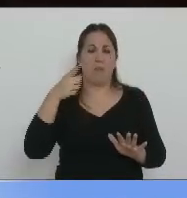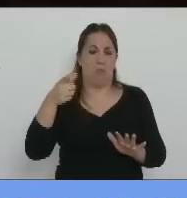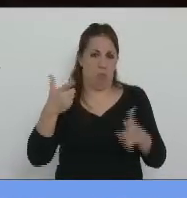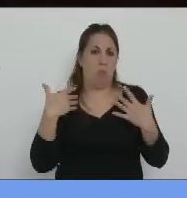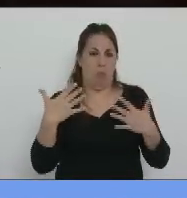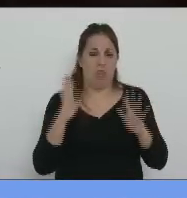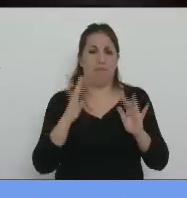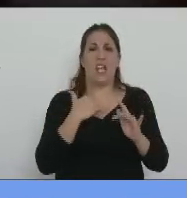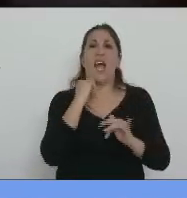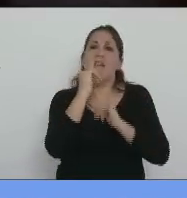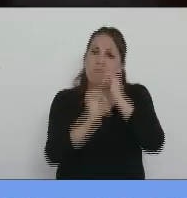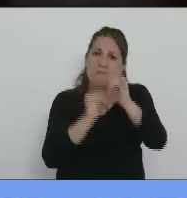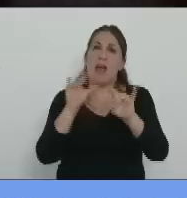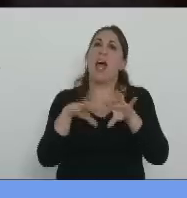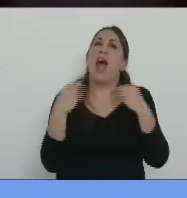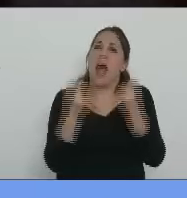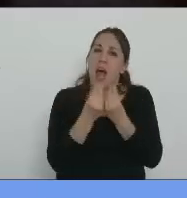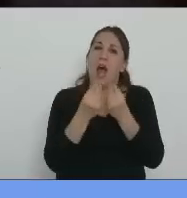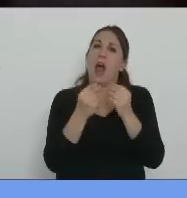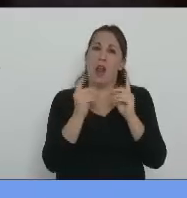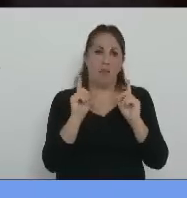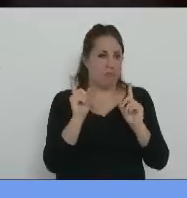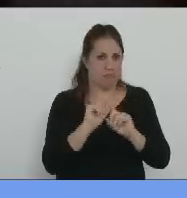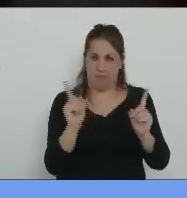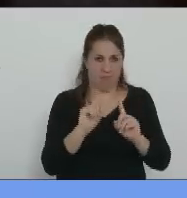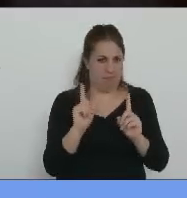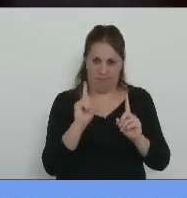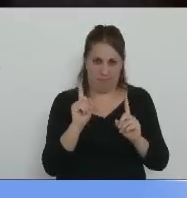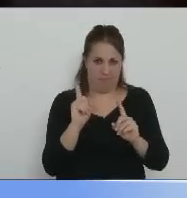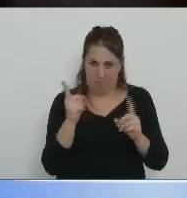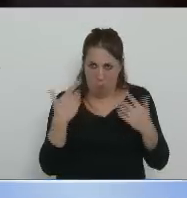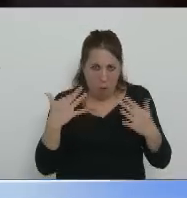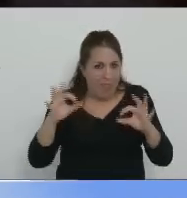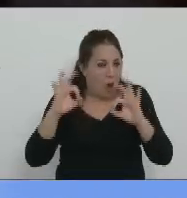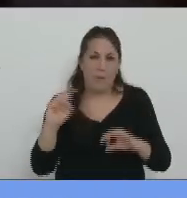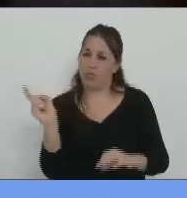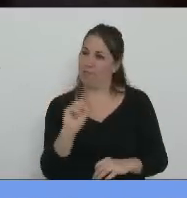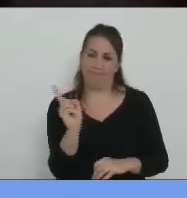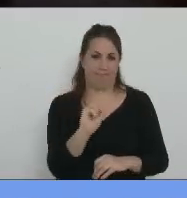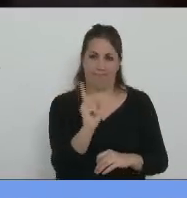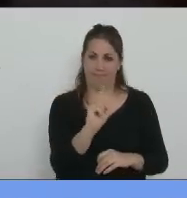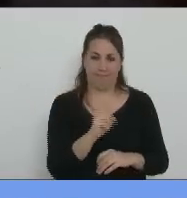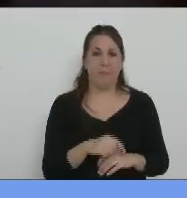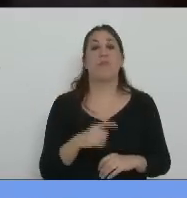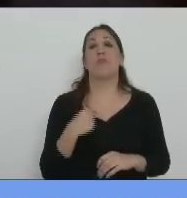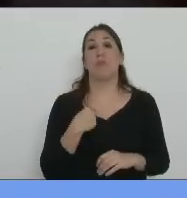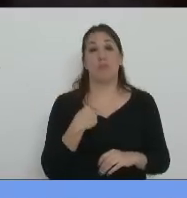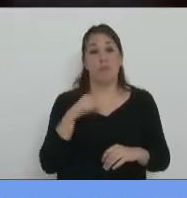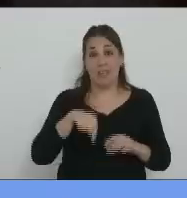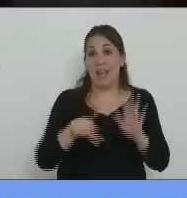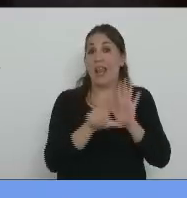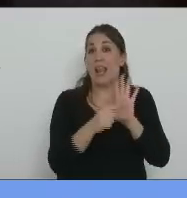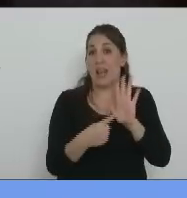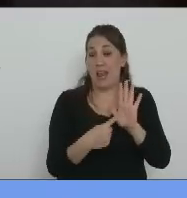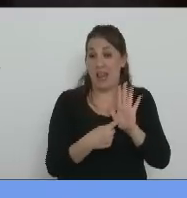a dar algunos datos no es cierto eso no tiene todas las facultades tampoco se pudo hacer y además nosotros en esta ley creamos